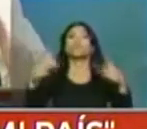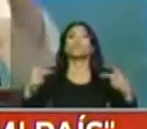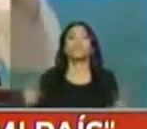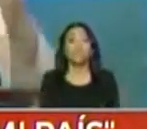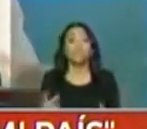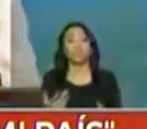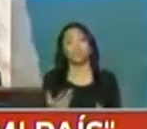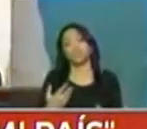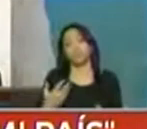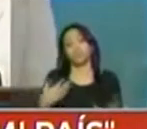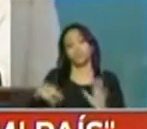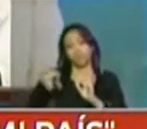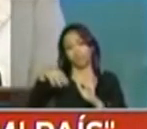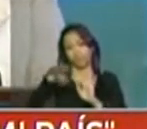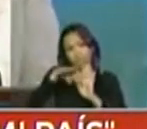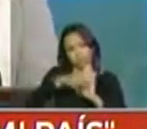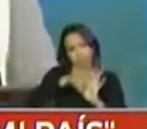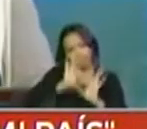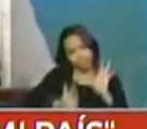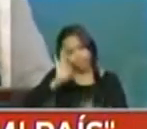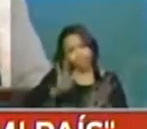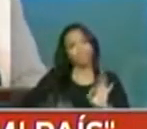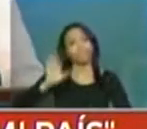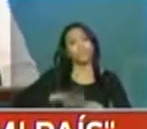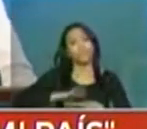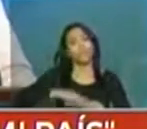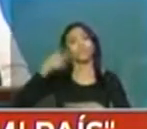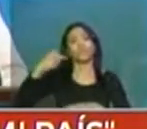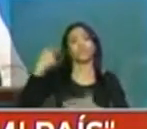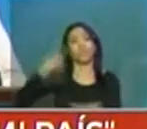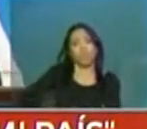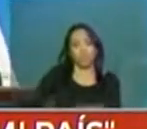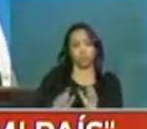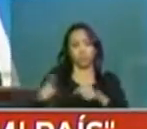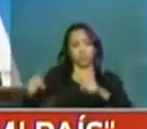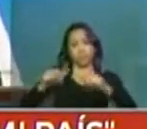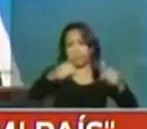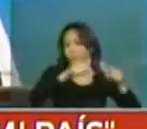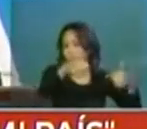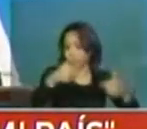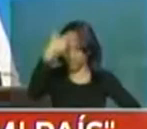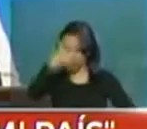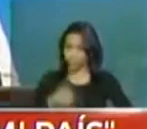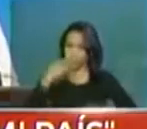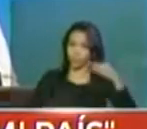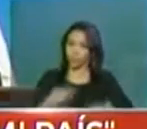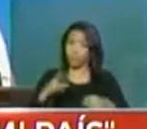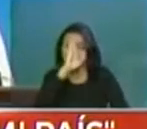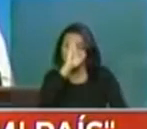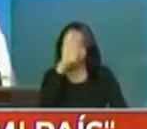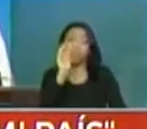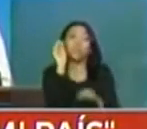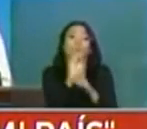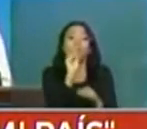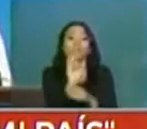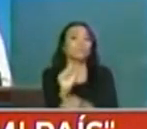en la defensa de sus prerrogativas, de sus tareas y principalmente de la